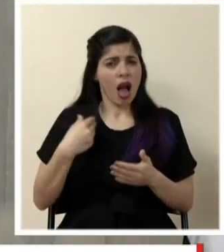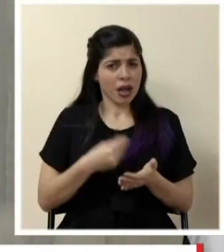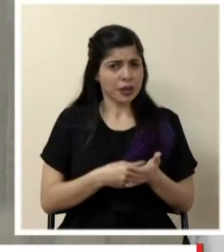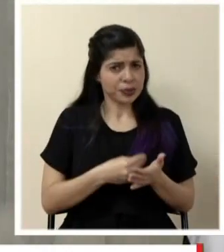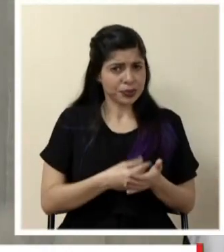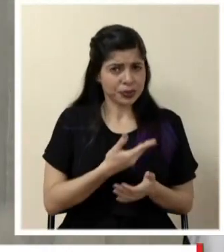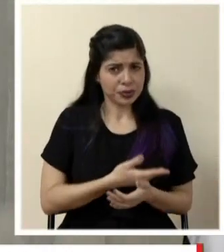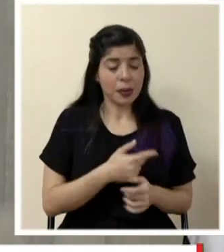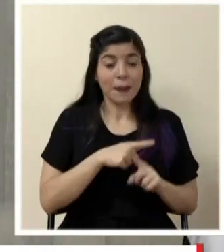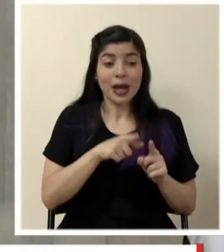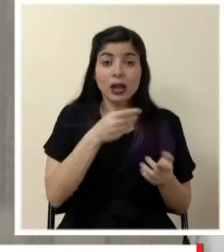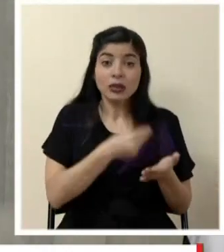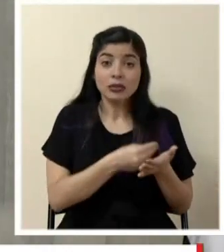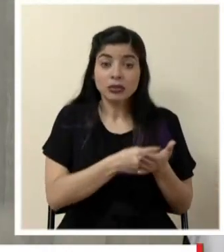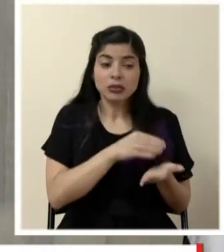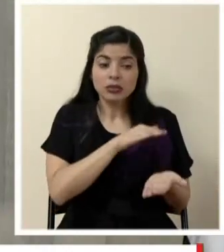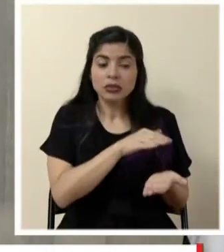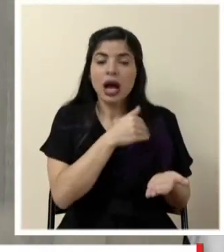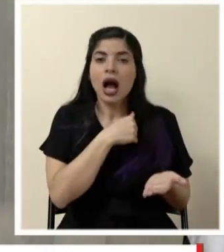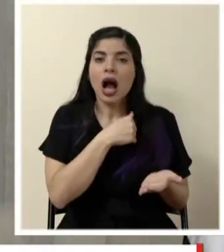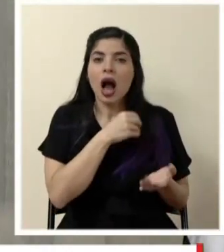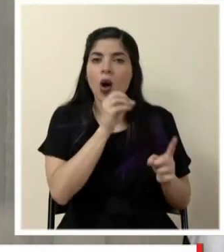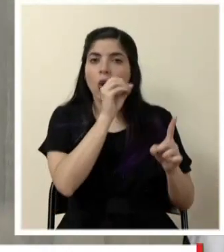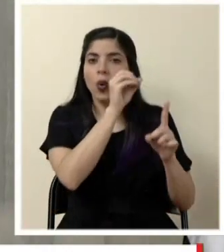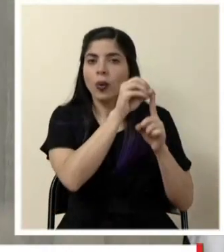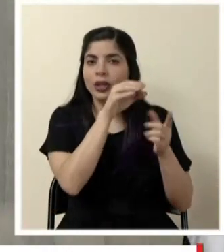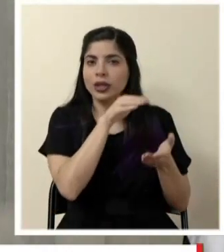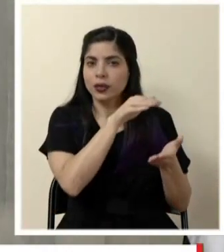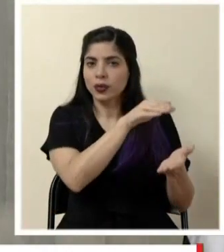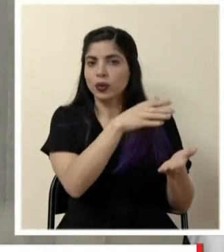reservas, pero esas reservas tienen un uso destinado.